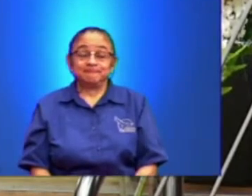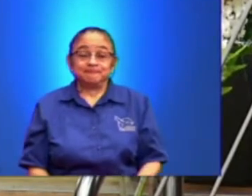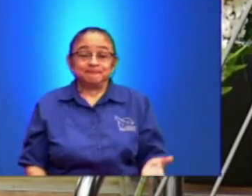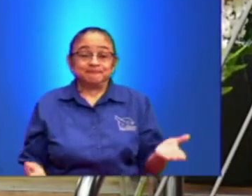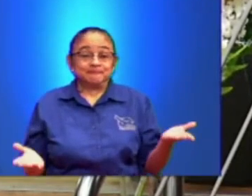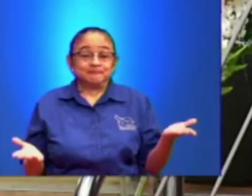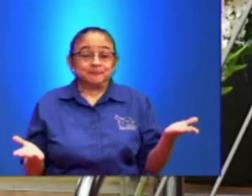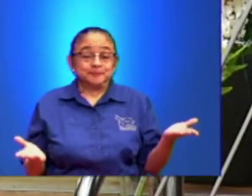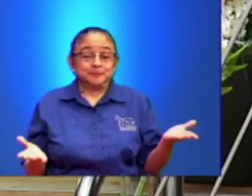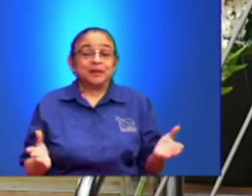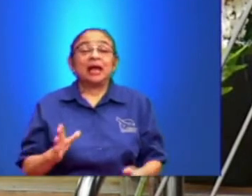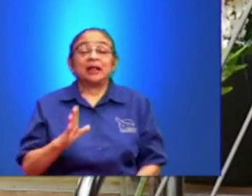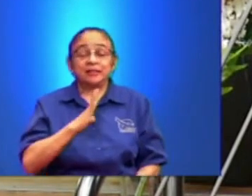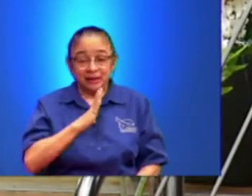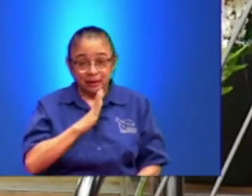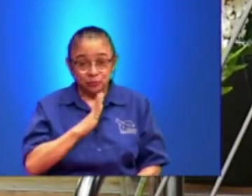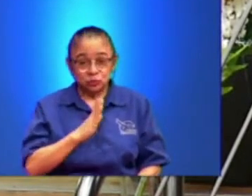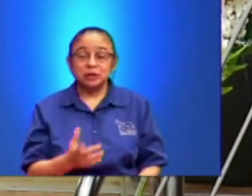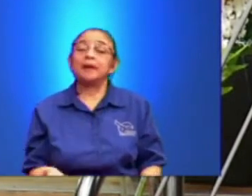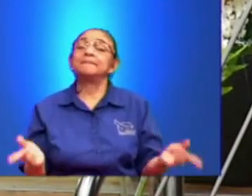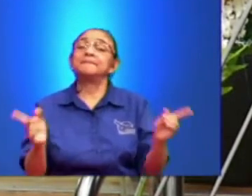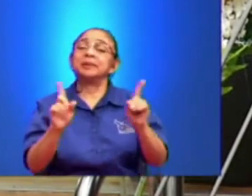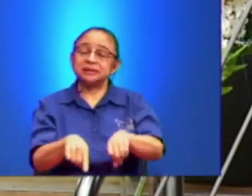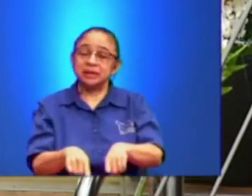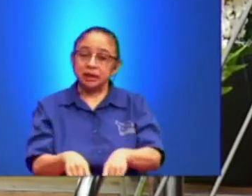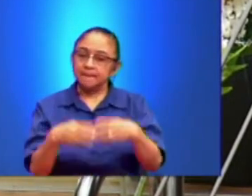que tenemos que padecer muchas cosas